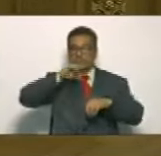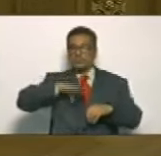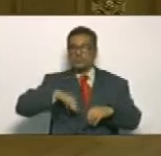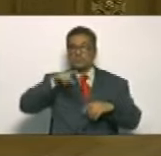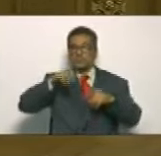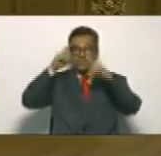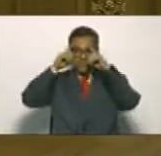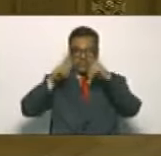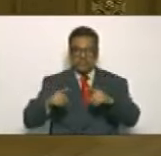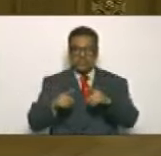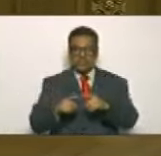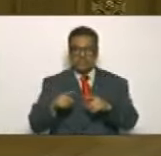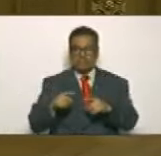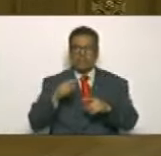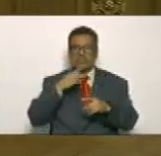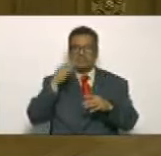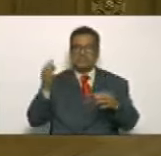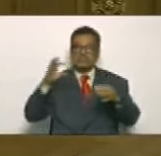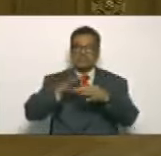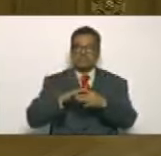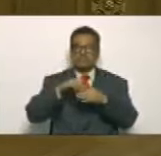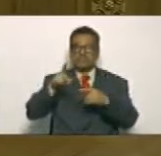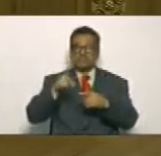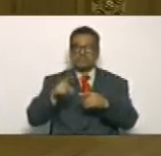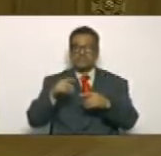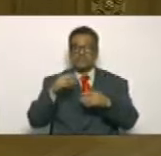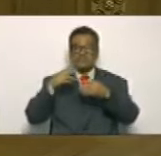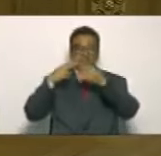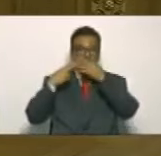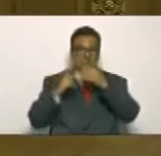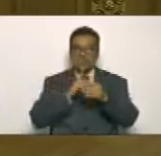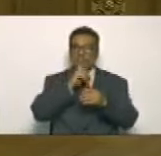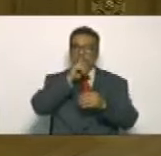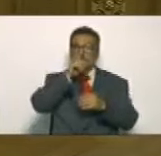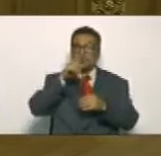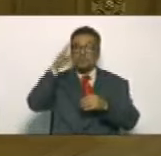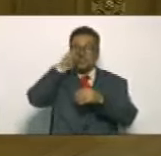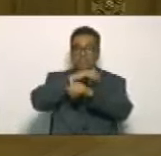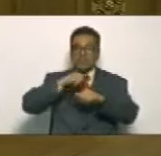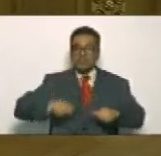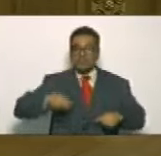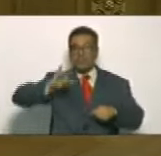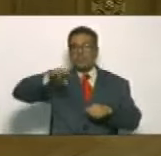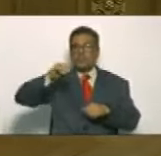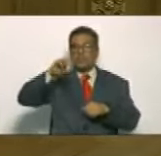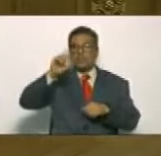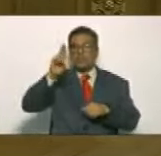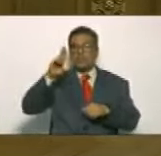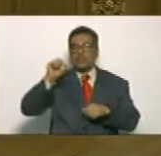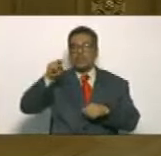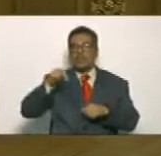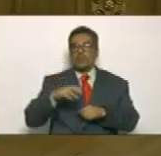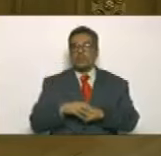para determinar la relación directa o de complicidad silente del general Juan José Flores